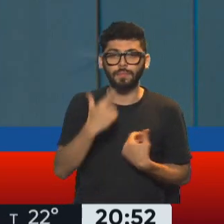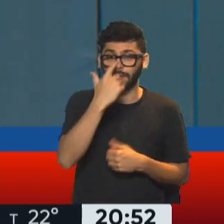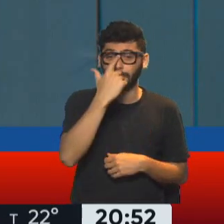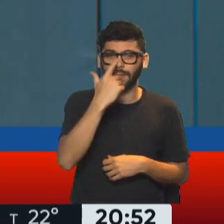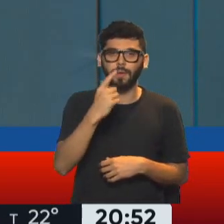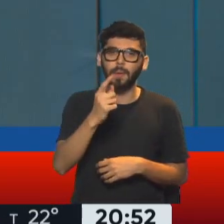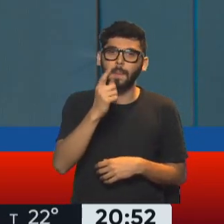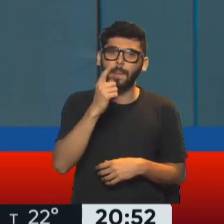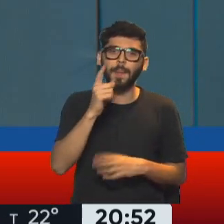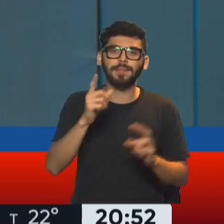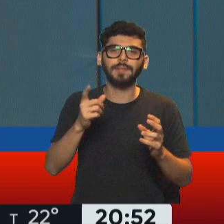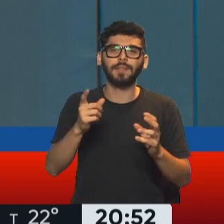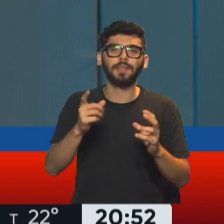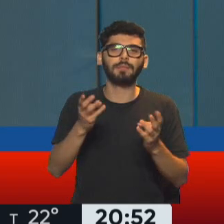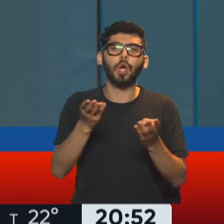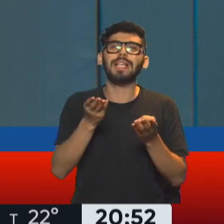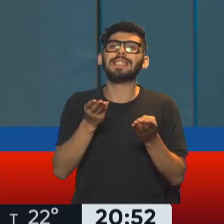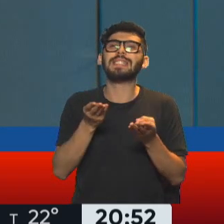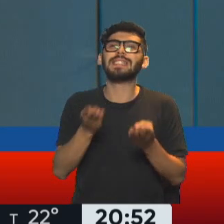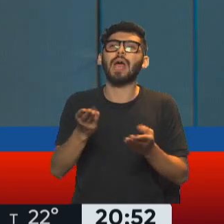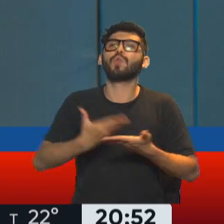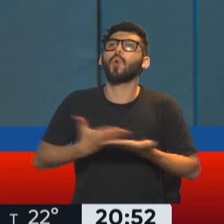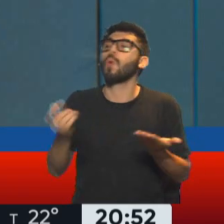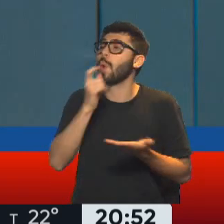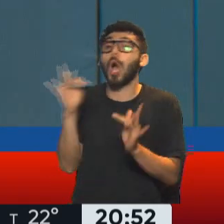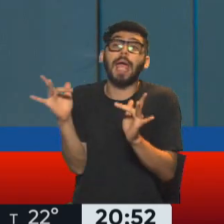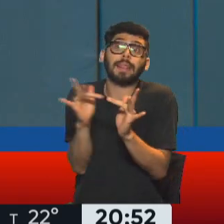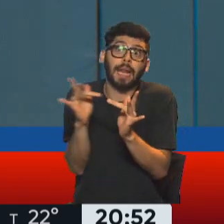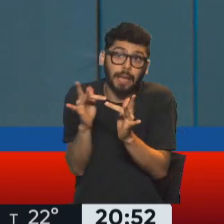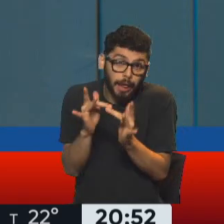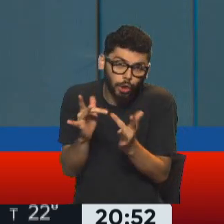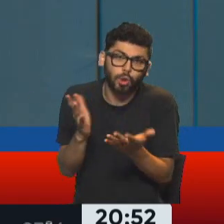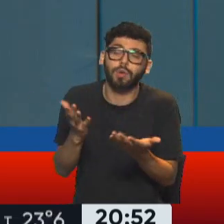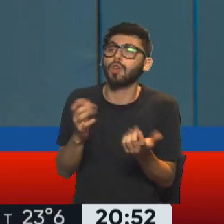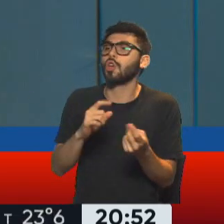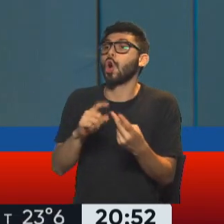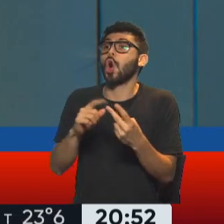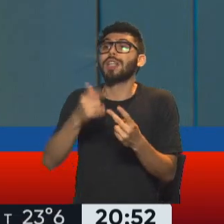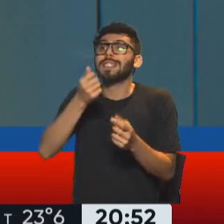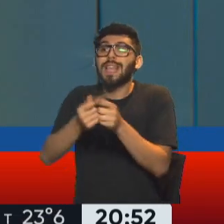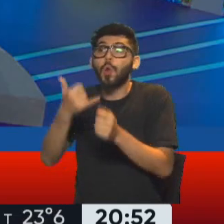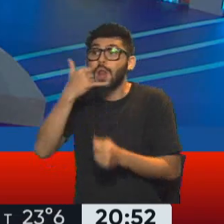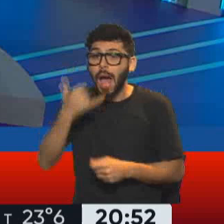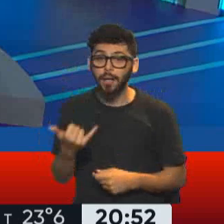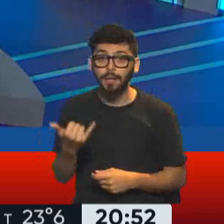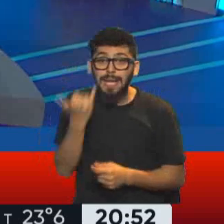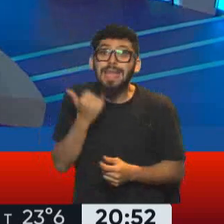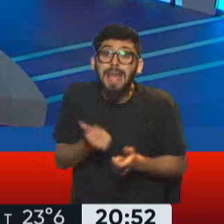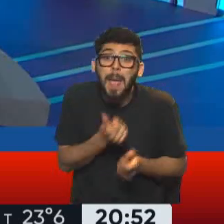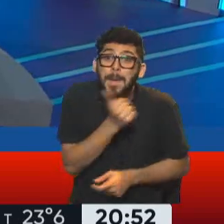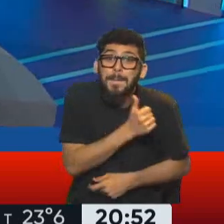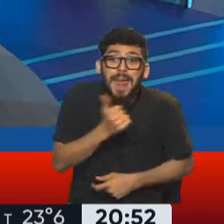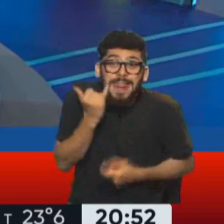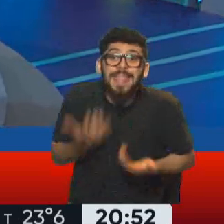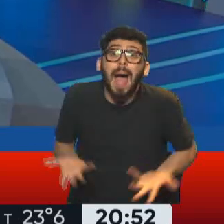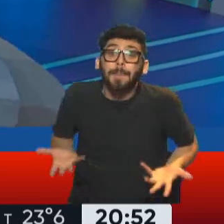como servicio público por ahí internet o la telefonía celular. Y los medicamentos... bueno, Qué no bueno son